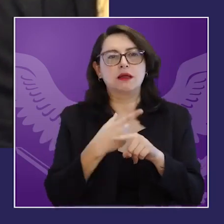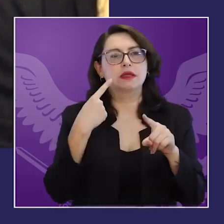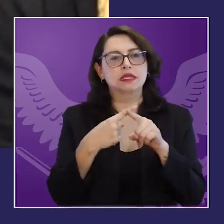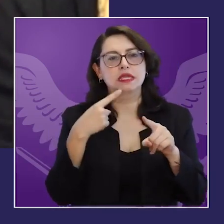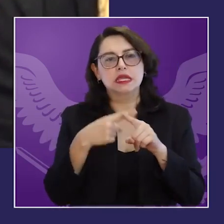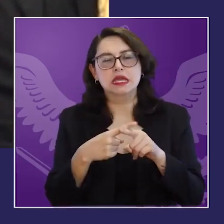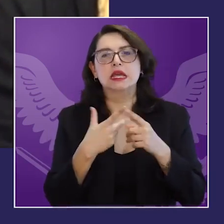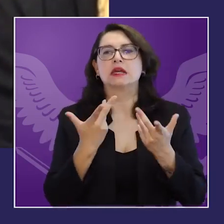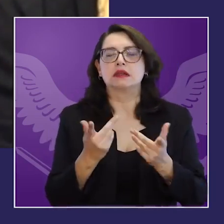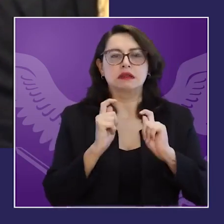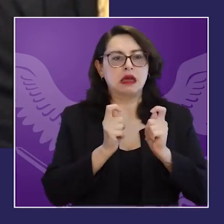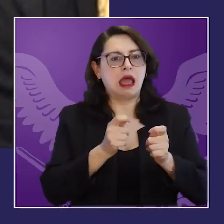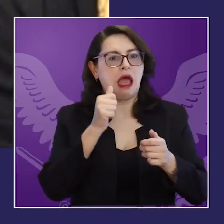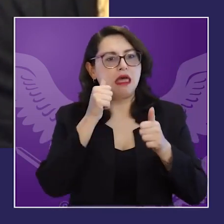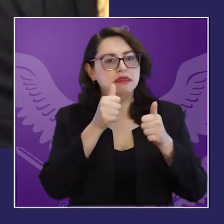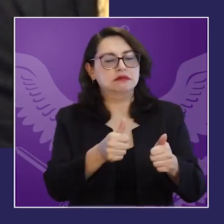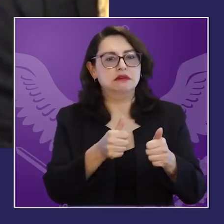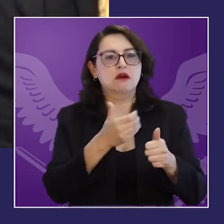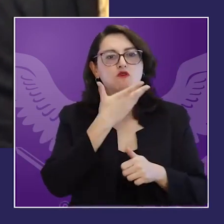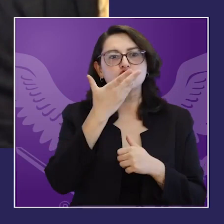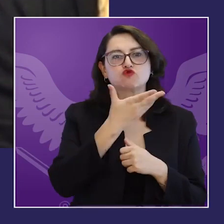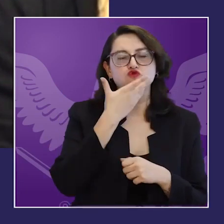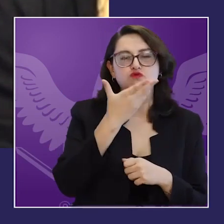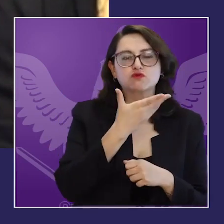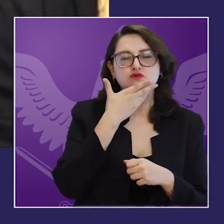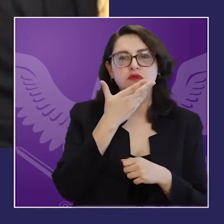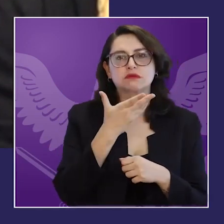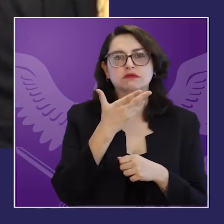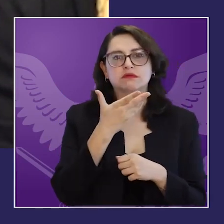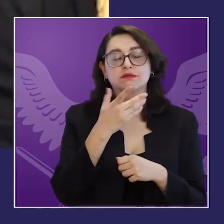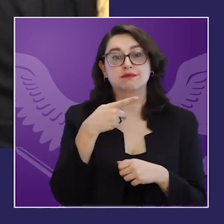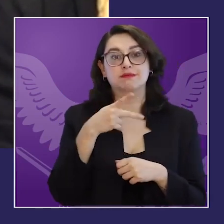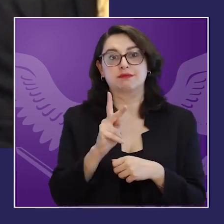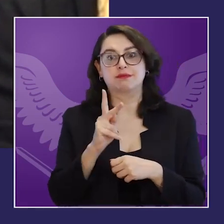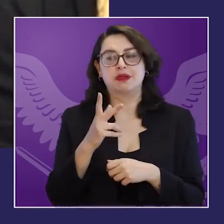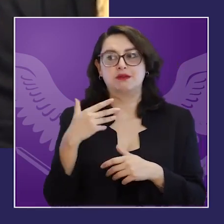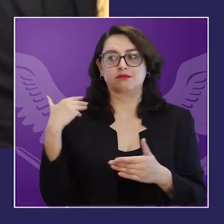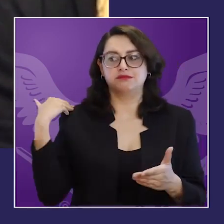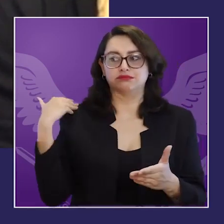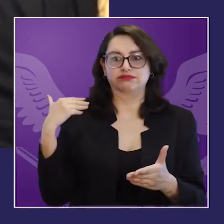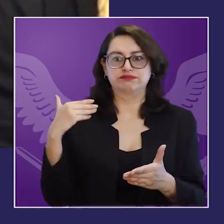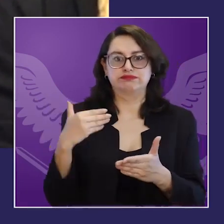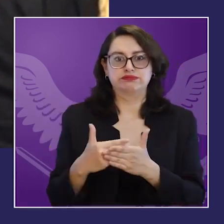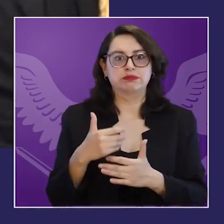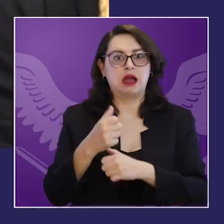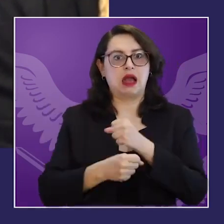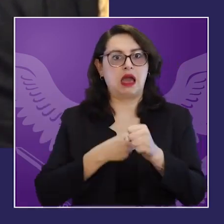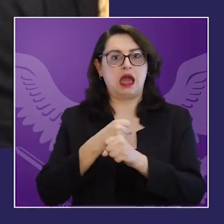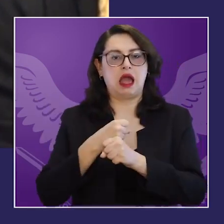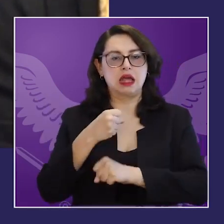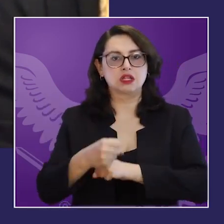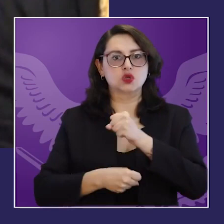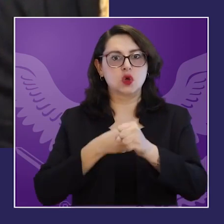civil tradicional. Y lo que hemos visto a lo largo de los años los organismos internacionales y lo que han venido planteando